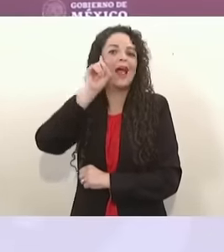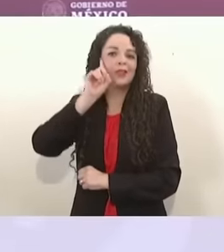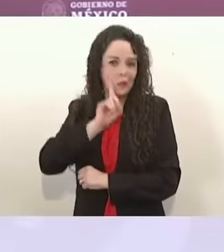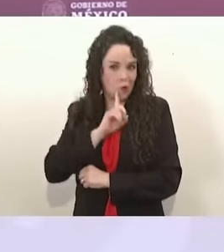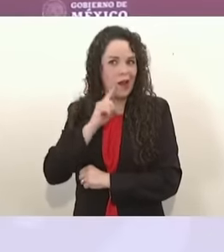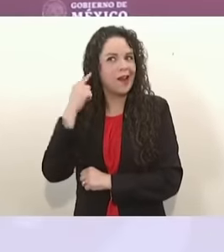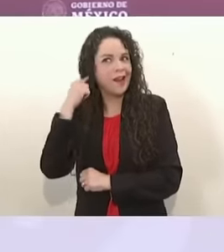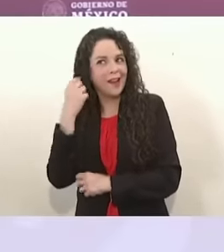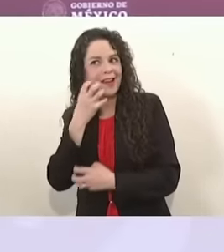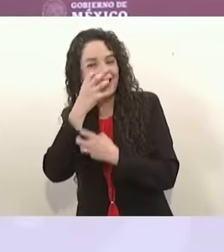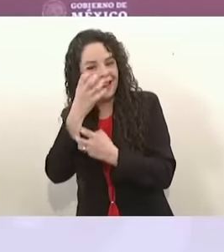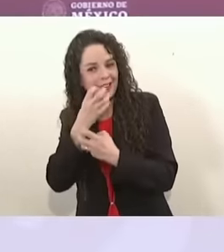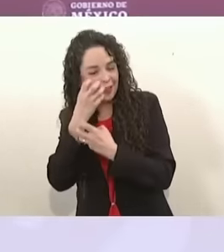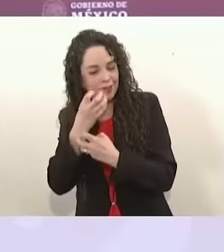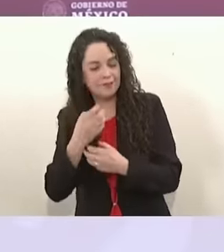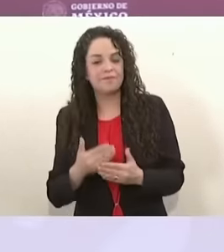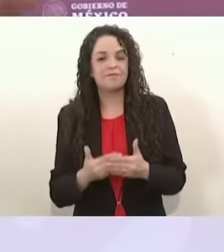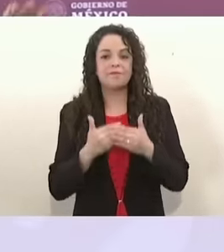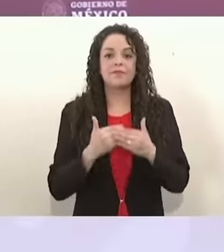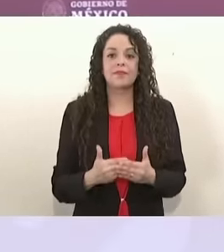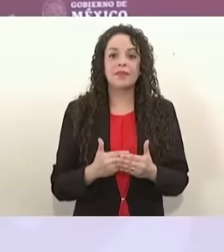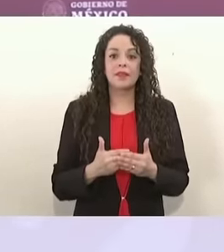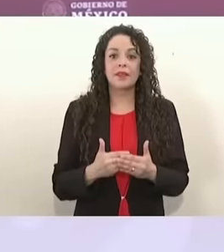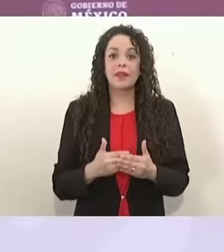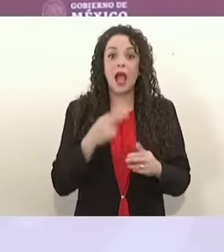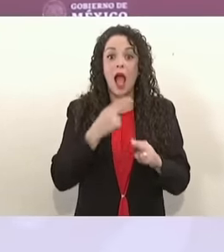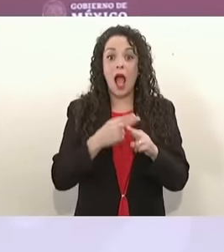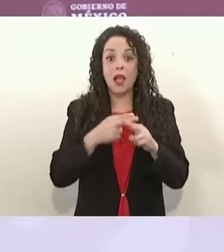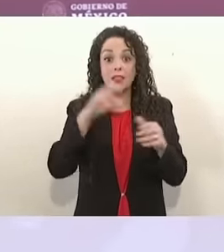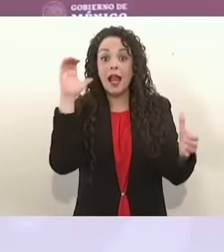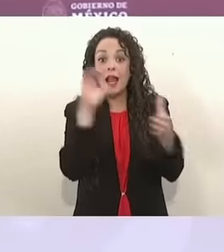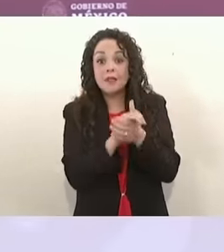¿Quiénes somos las que cuidamos a veces hasta los maridos?